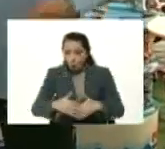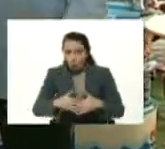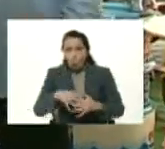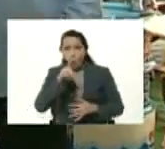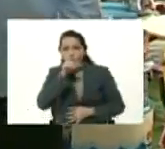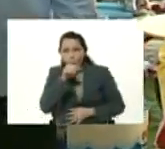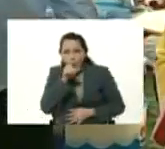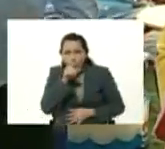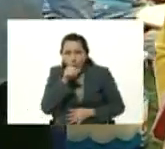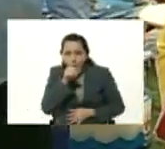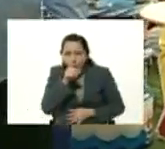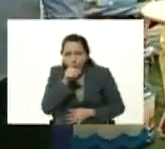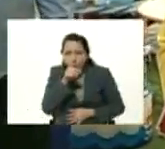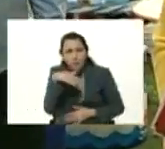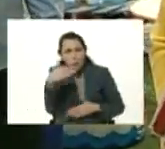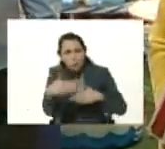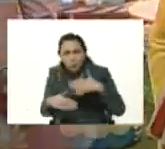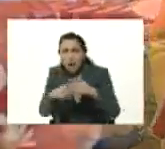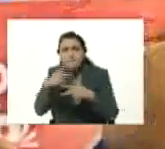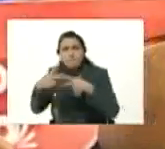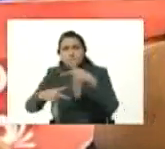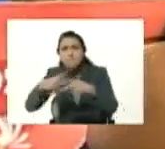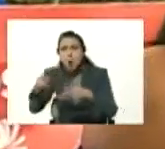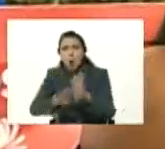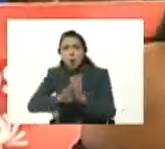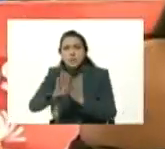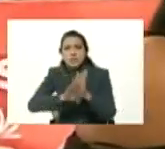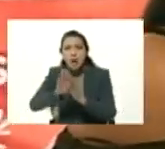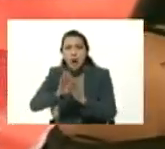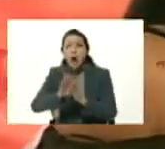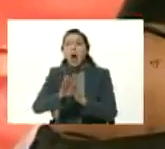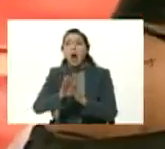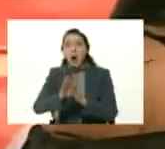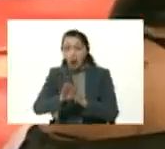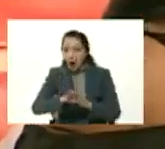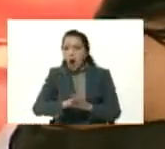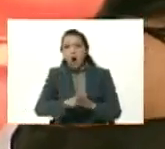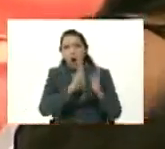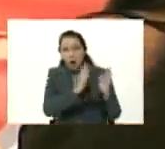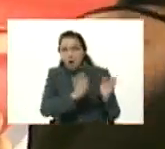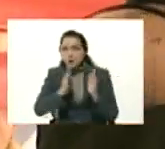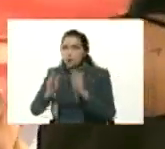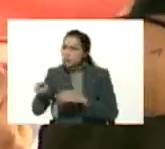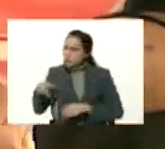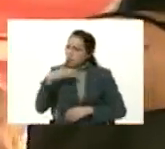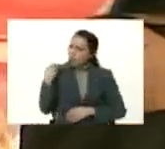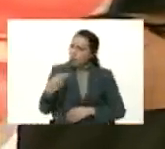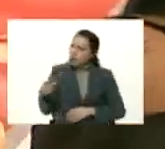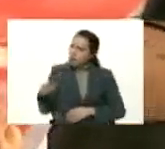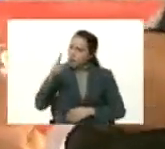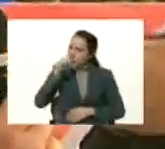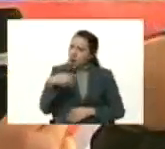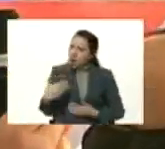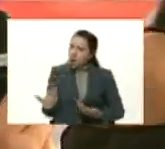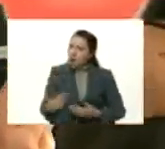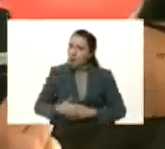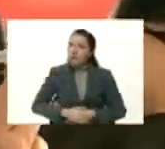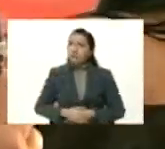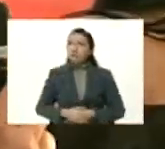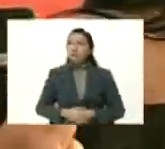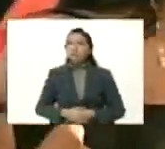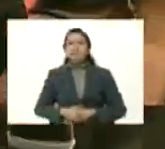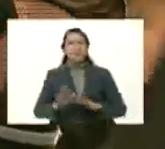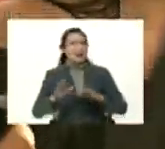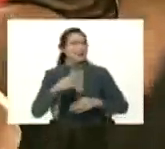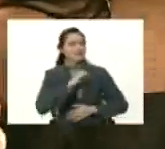bebé, el pollo ya en fortalecimiento y el procesamiento embutido. ¿Tú eres joven? ¿Qué edad tienes tú? No me descubra aquí